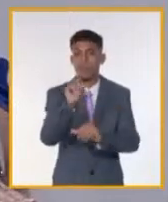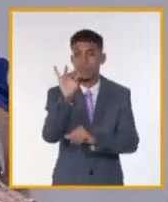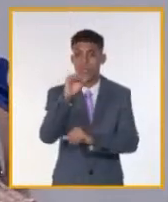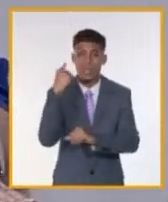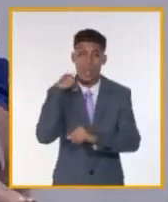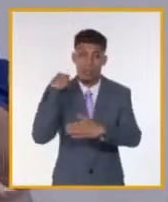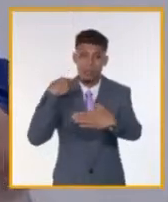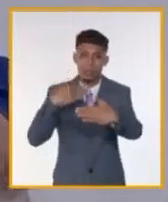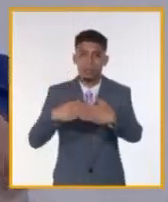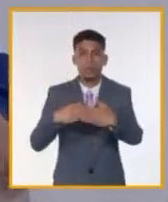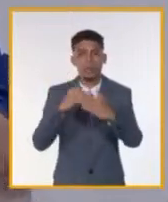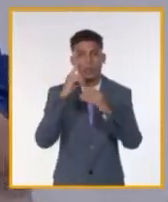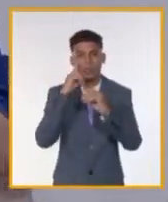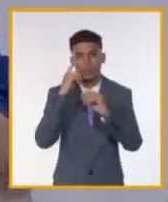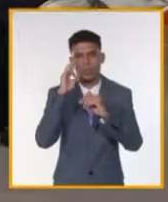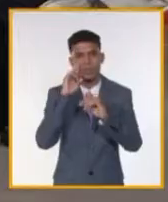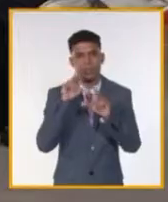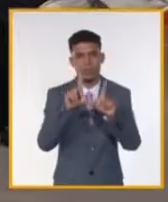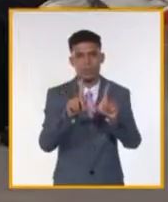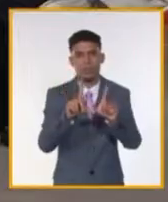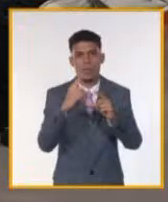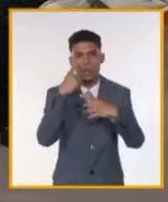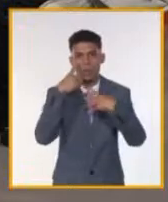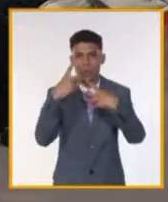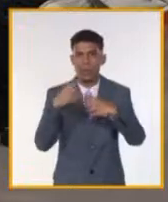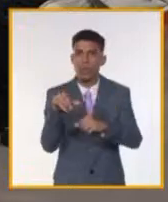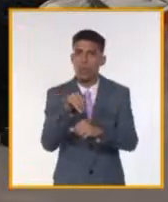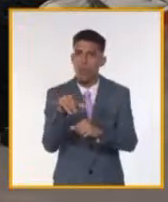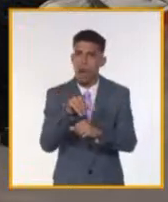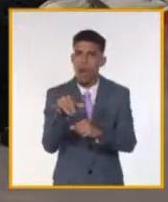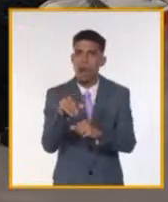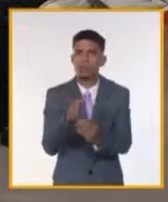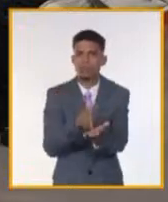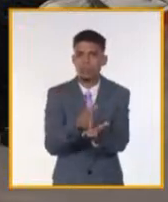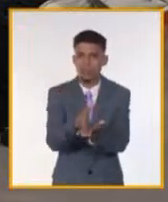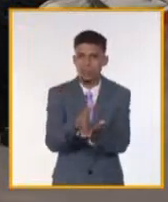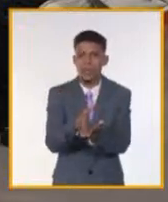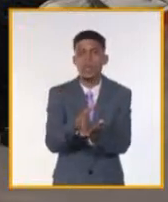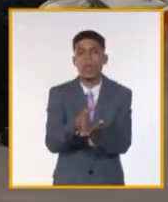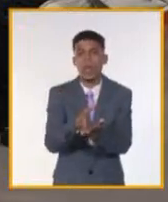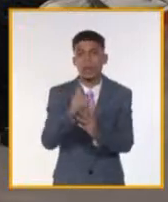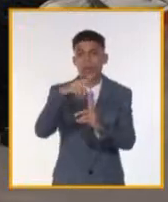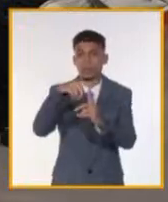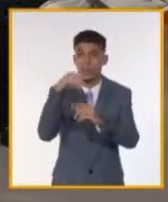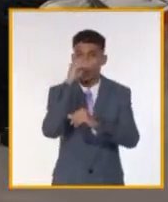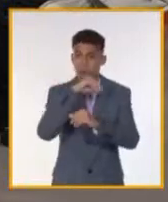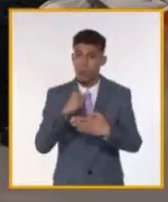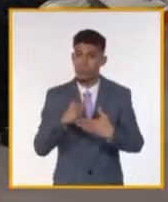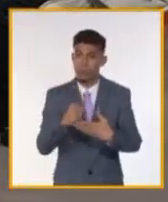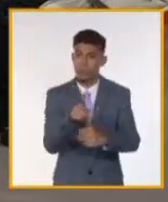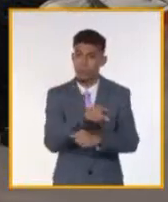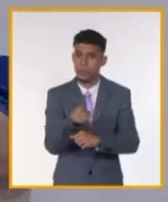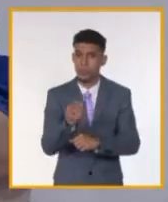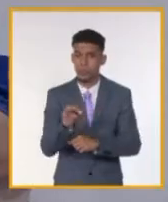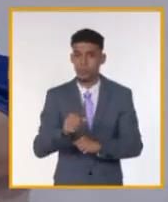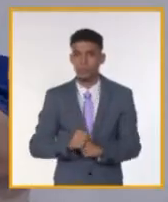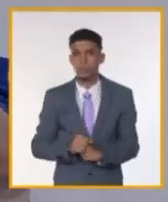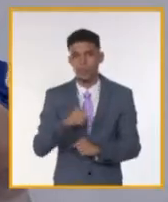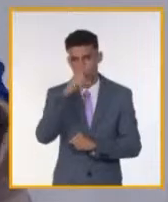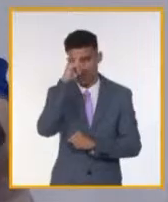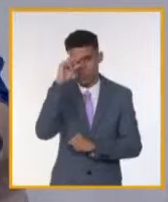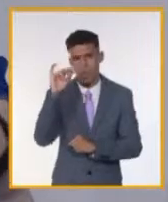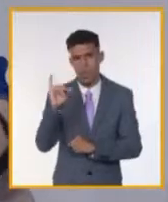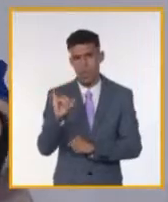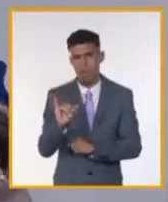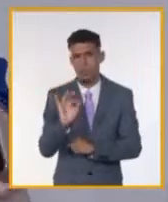siguen impactando en el mejoramiento de las tecnologías para la propia producción de los minerales en el país. Por supuesto, esa es nuestra razón de ser, nuestro objeto social,